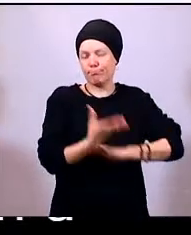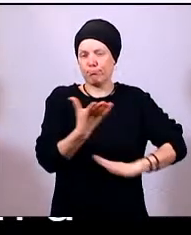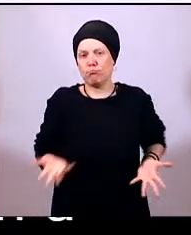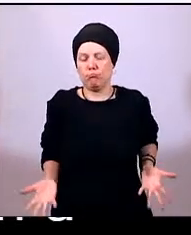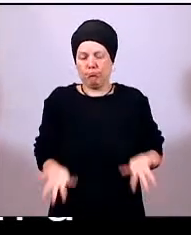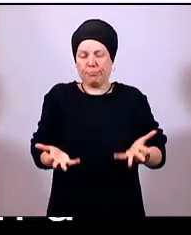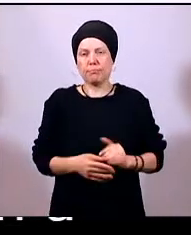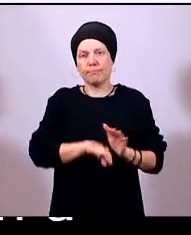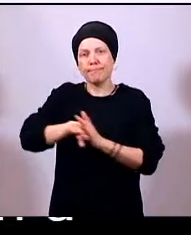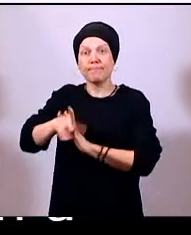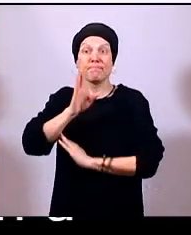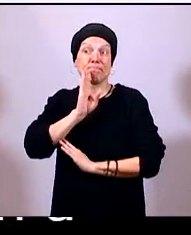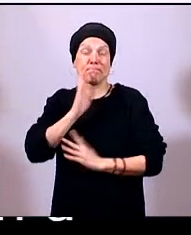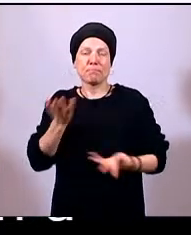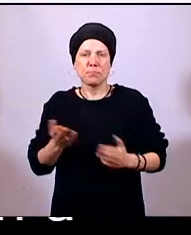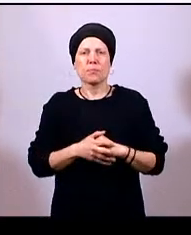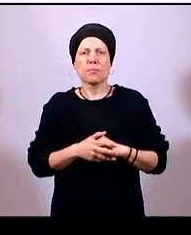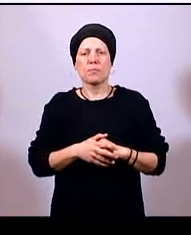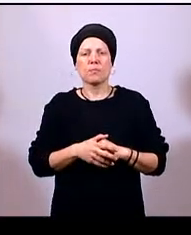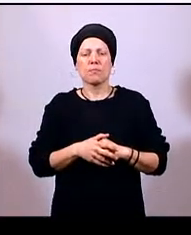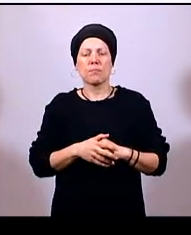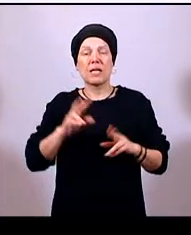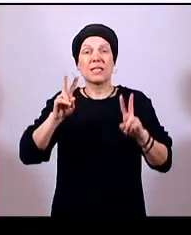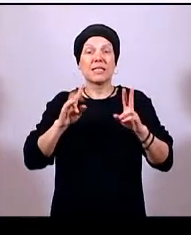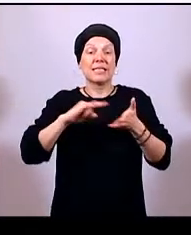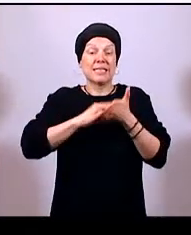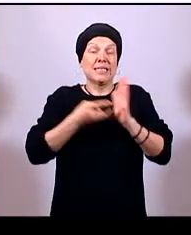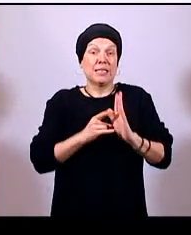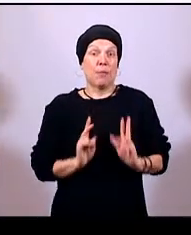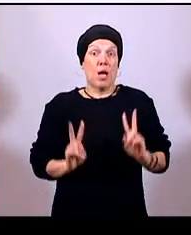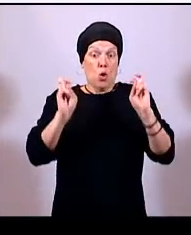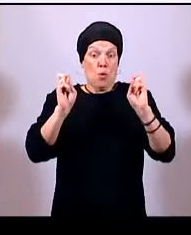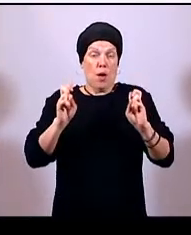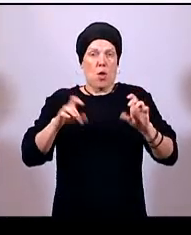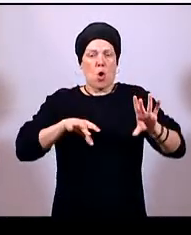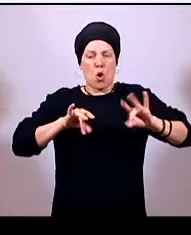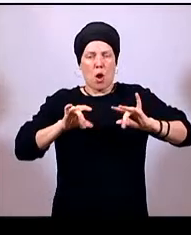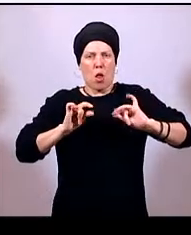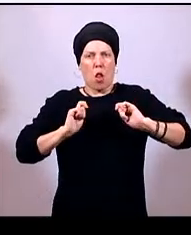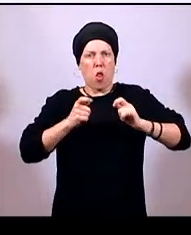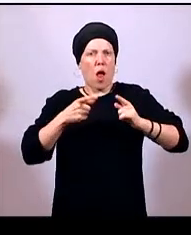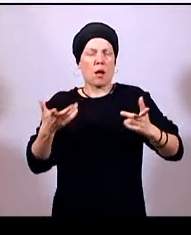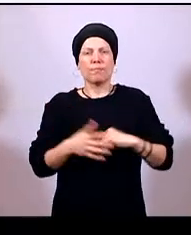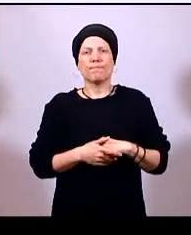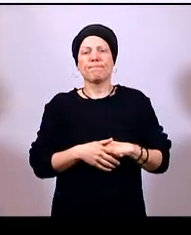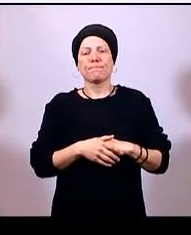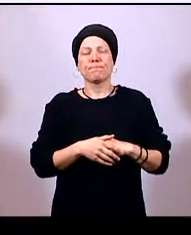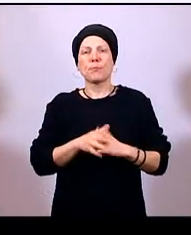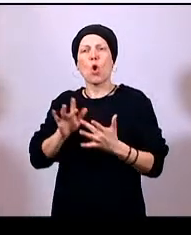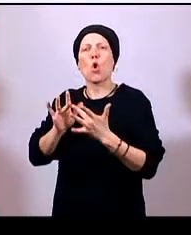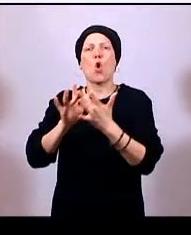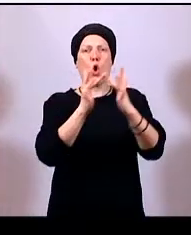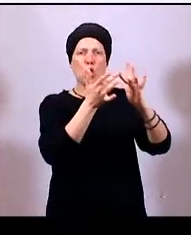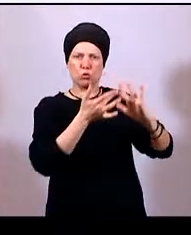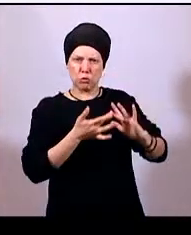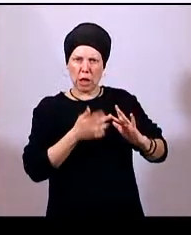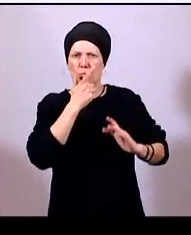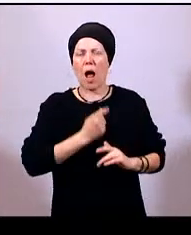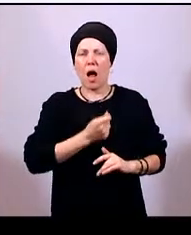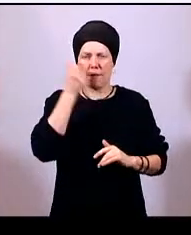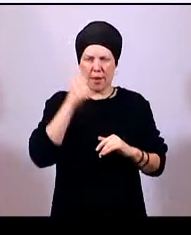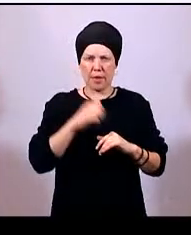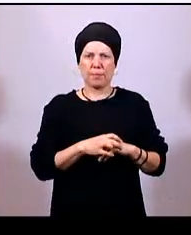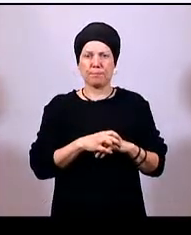Como decía, intentamos dinamizar el ecosistema innovador de la región, facilitando el establecimiento de contactos comerciales entre